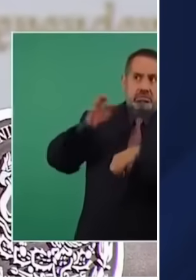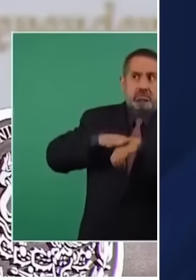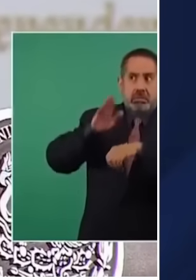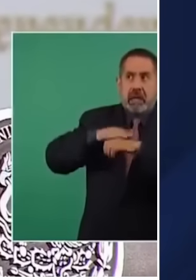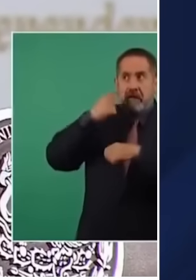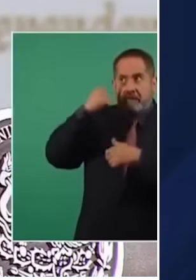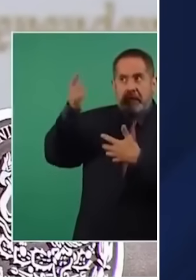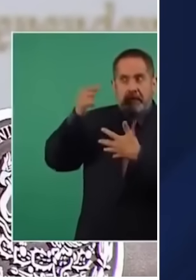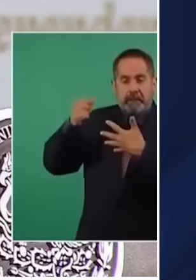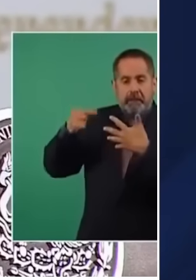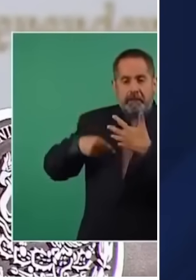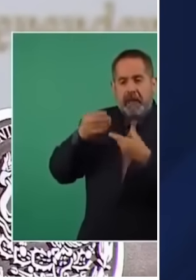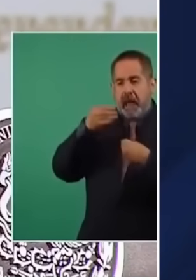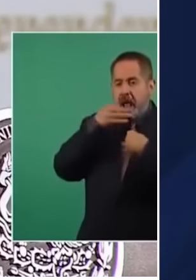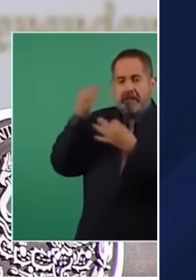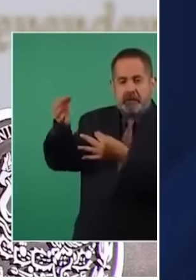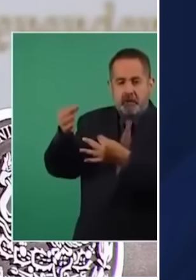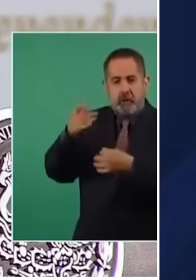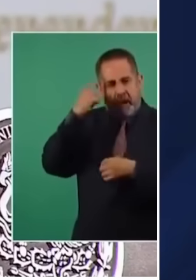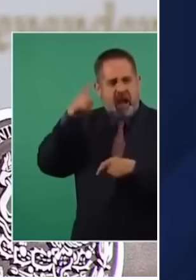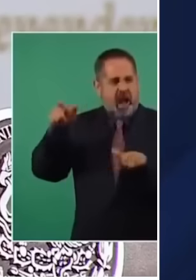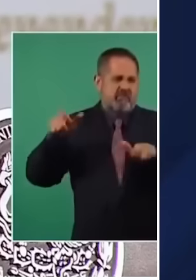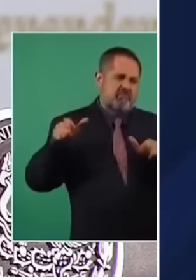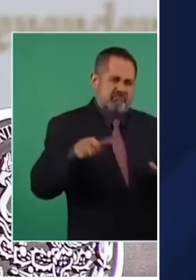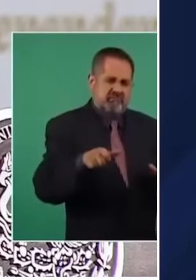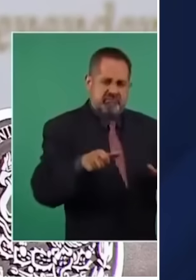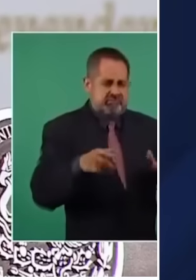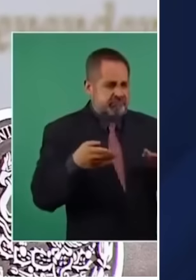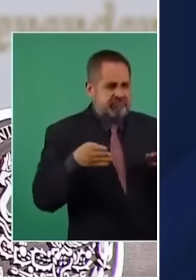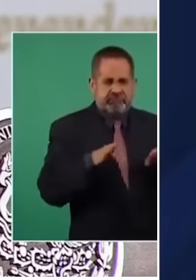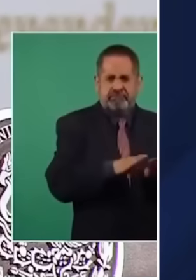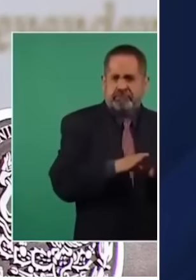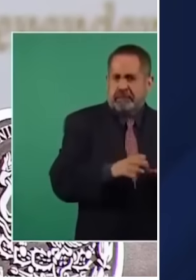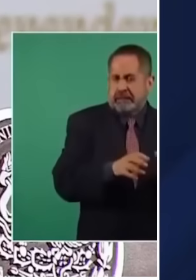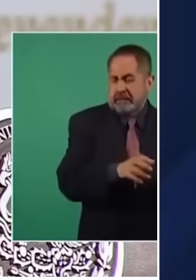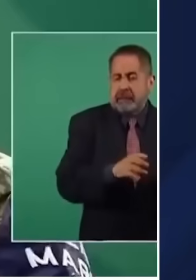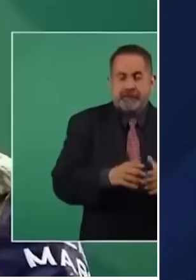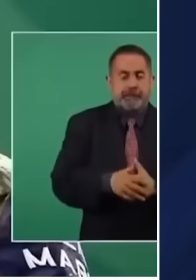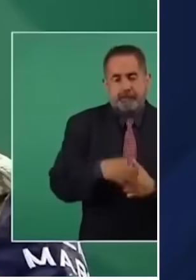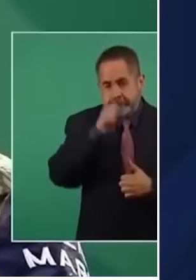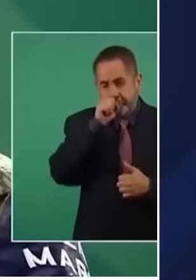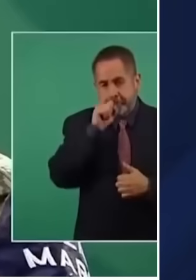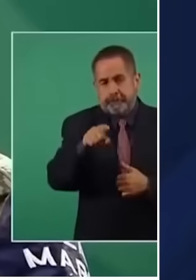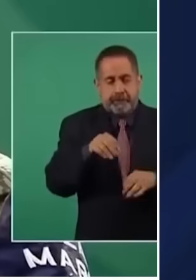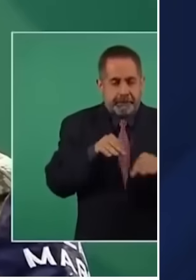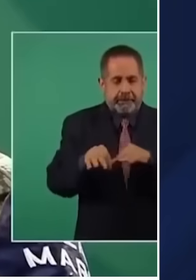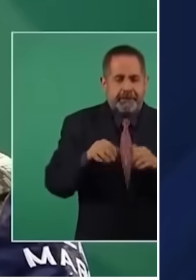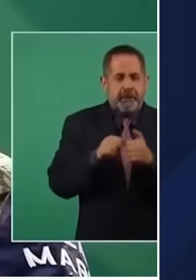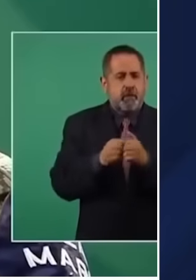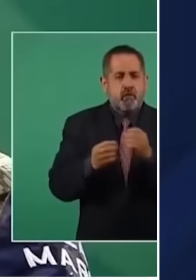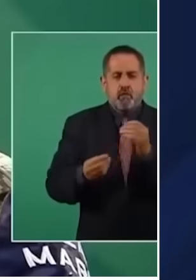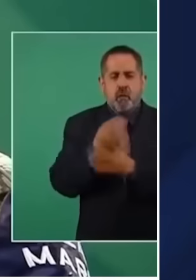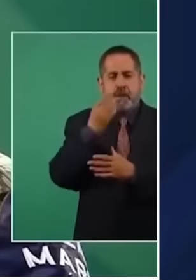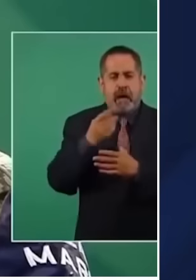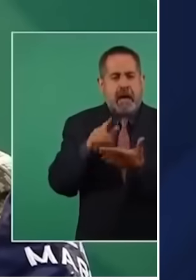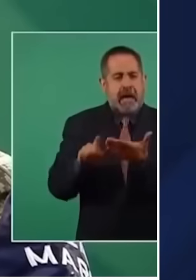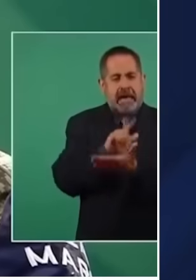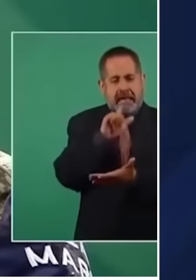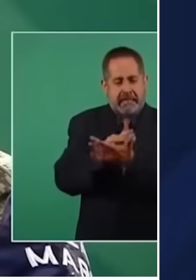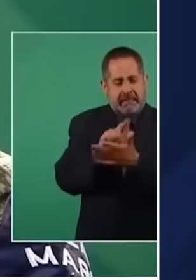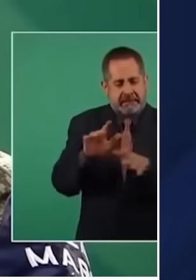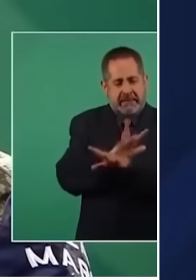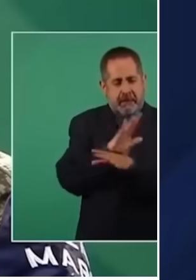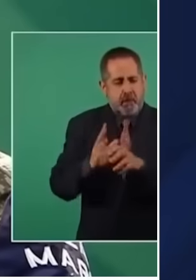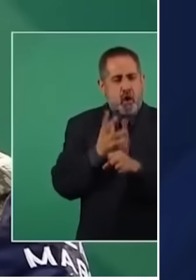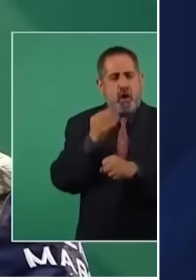aquí se tiene porque debemos ir cerrando el círculo no incluso También estamos trabajando en una nueva reforma